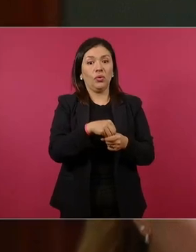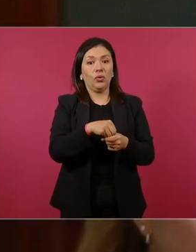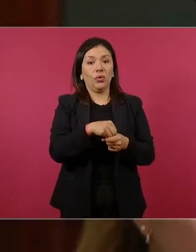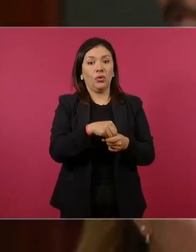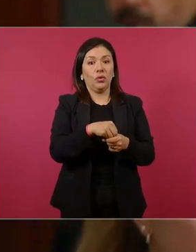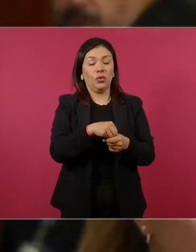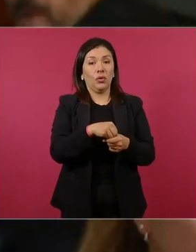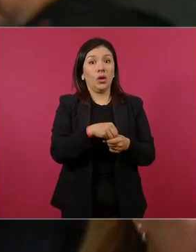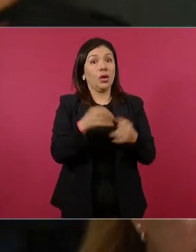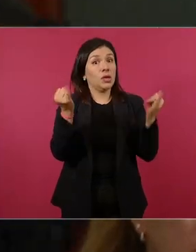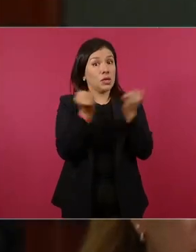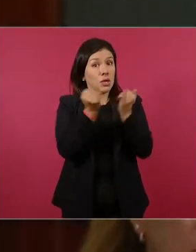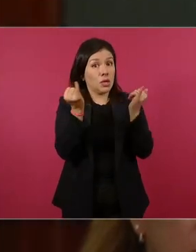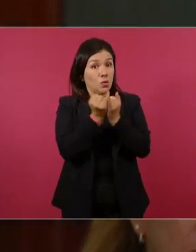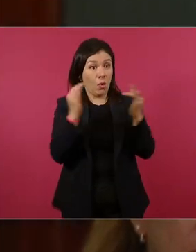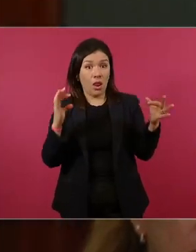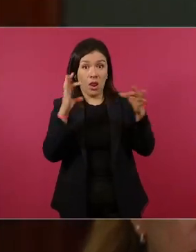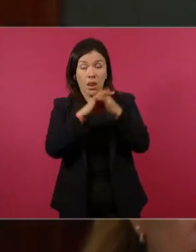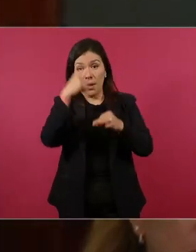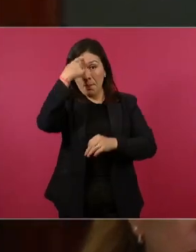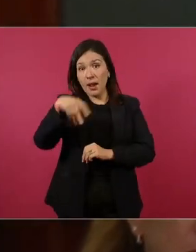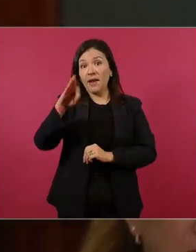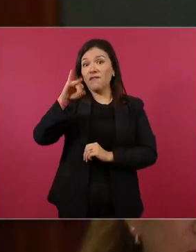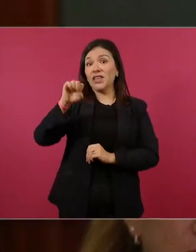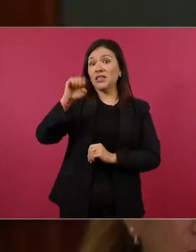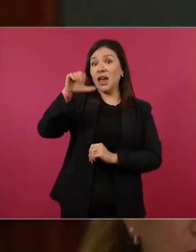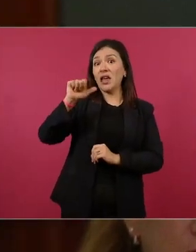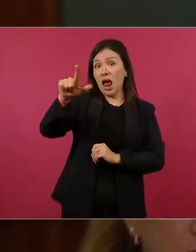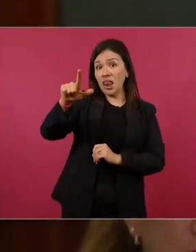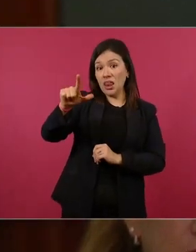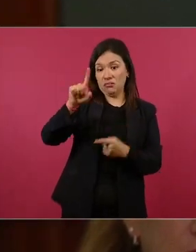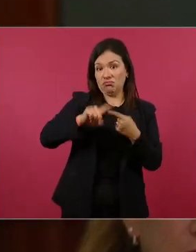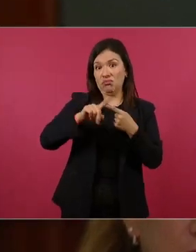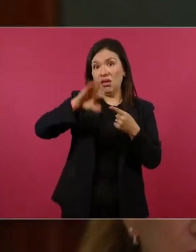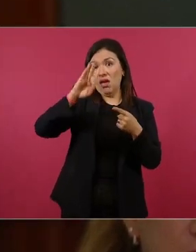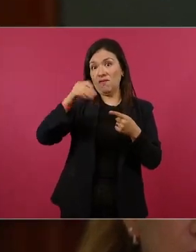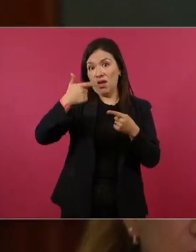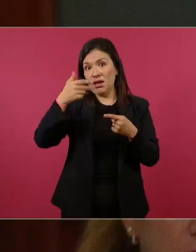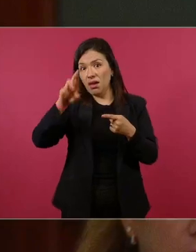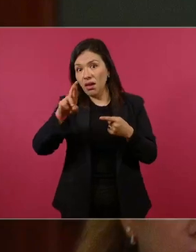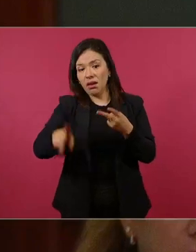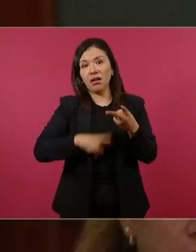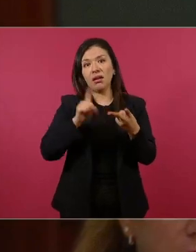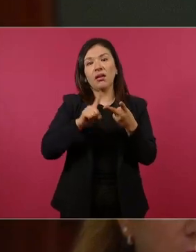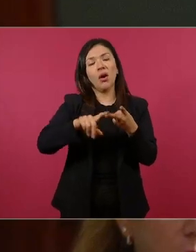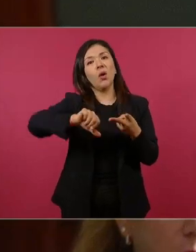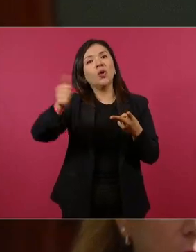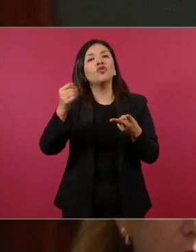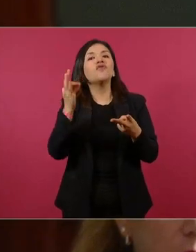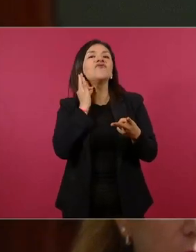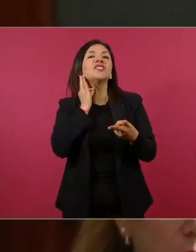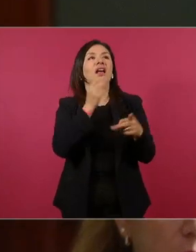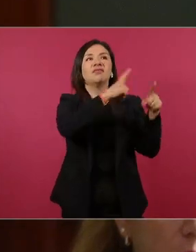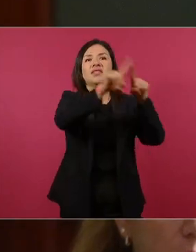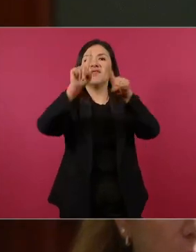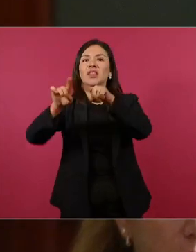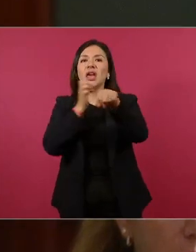las fiscalías, tanto la Fiscalía General de la República como las fiscalías